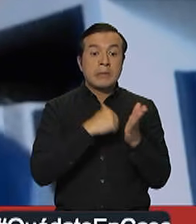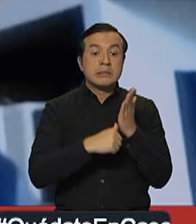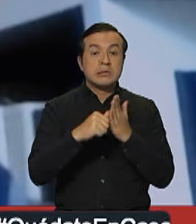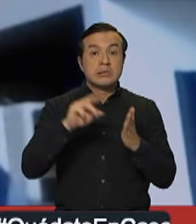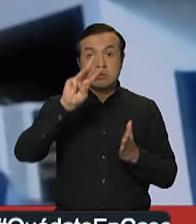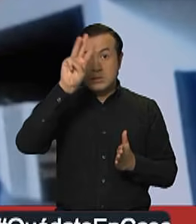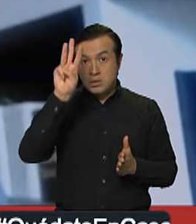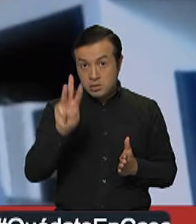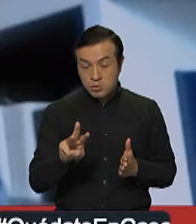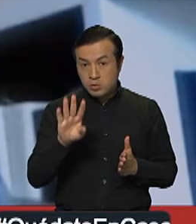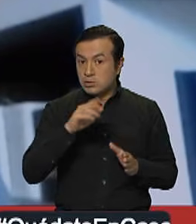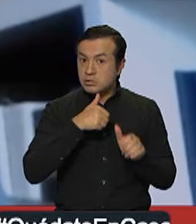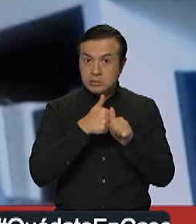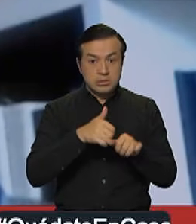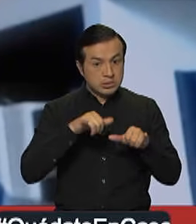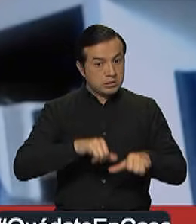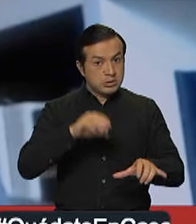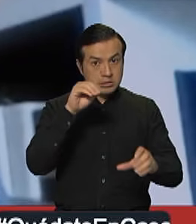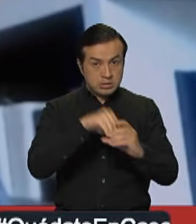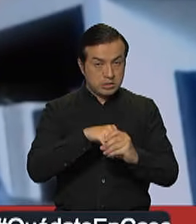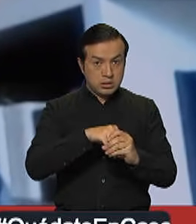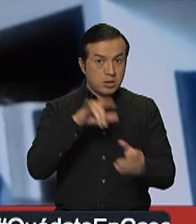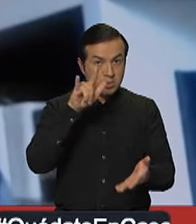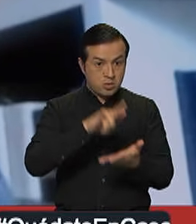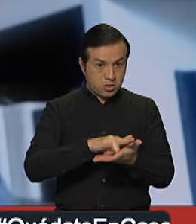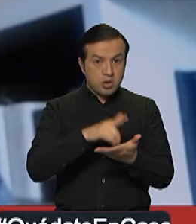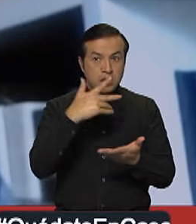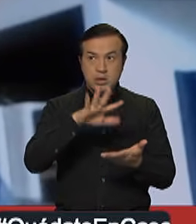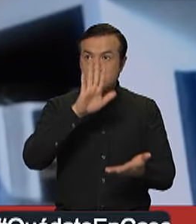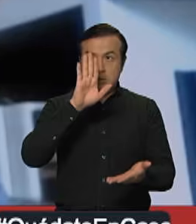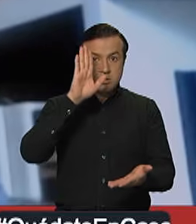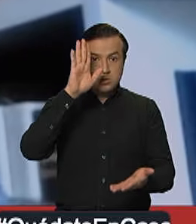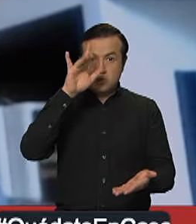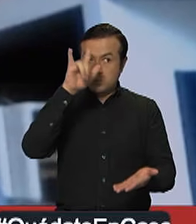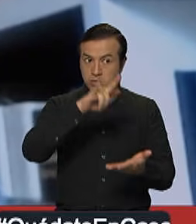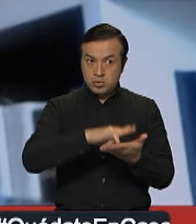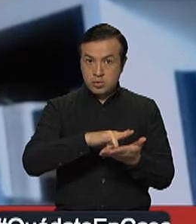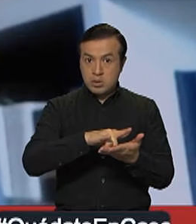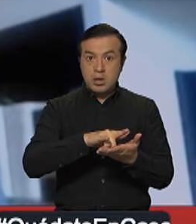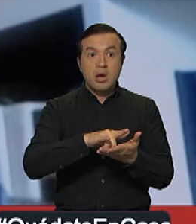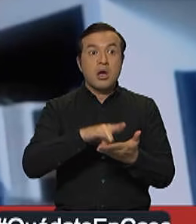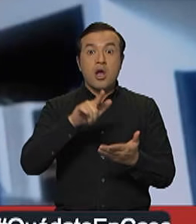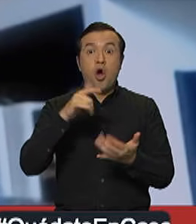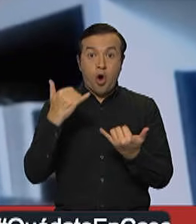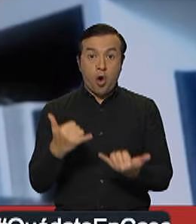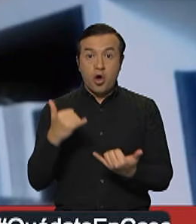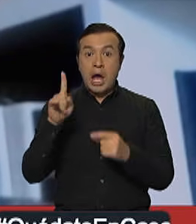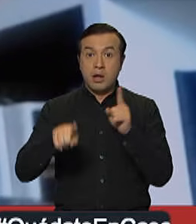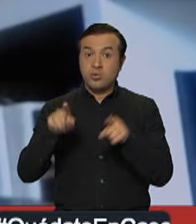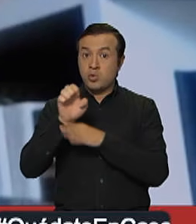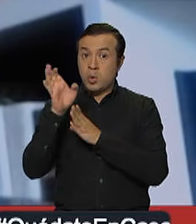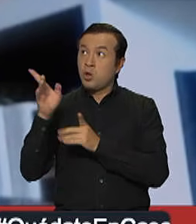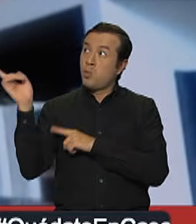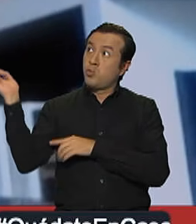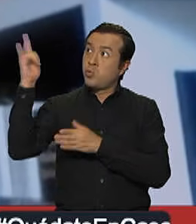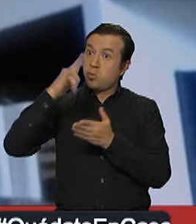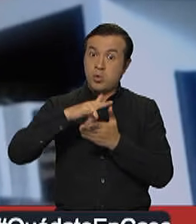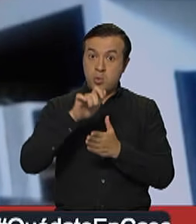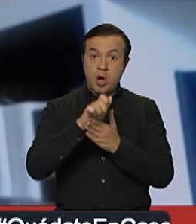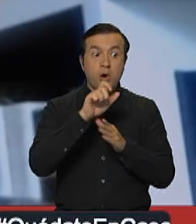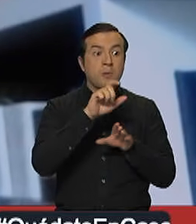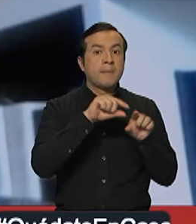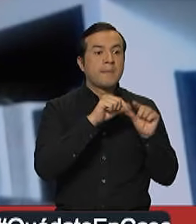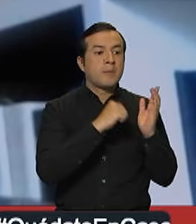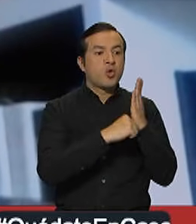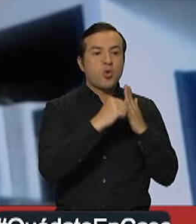Pública va a estar permanentemente en el aeropuerto, como lo está en todos los vuelos de repatriación que venimos operando, justamente para poder hacerse